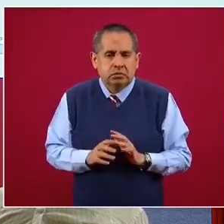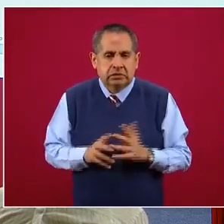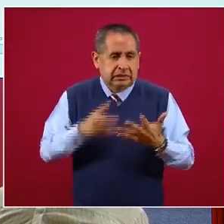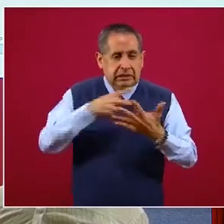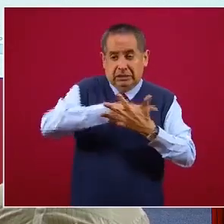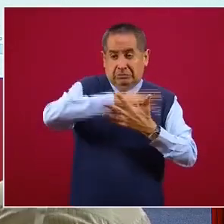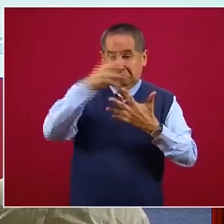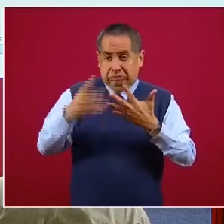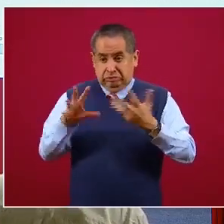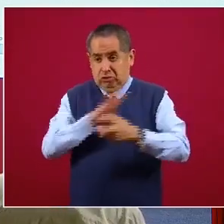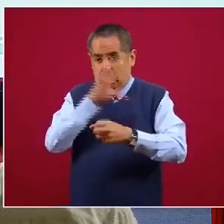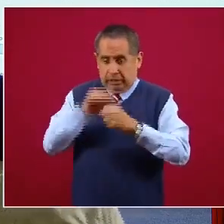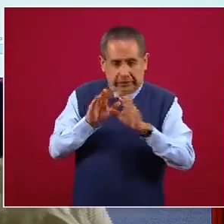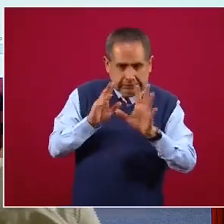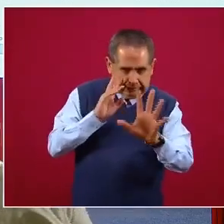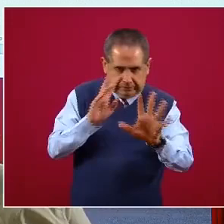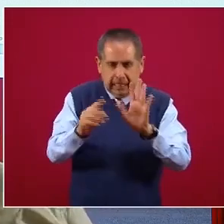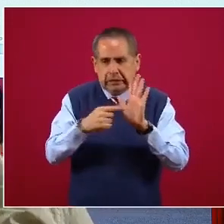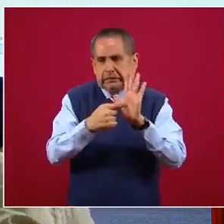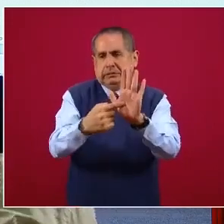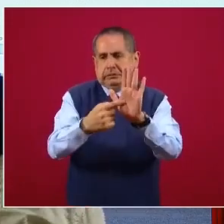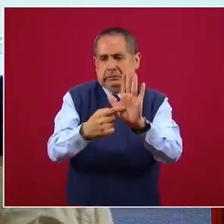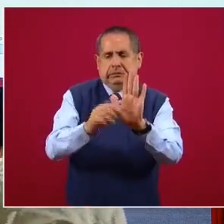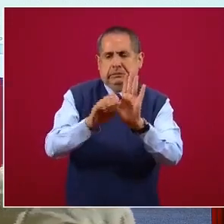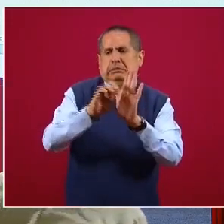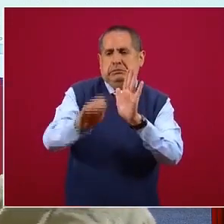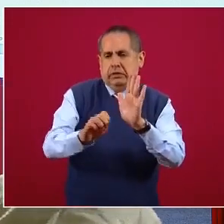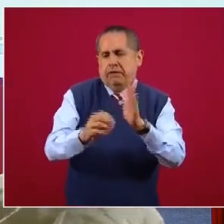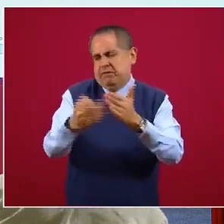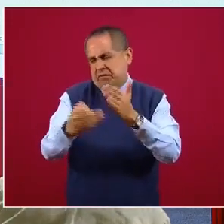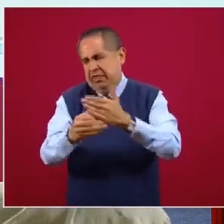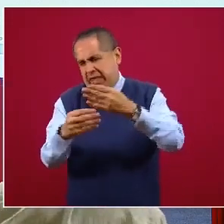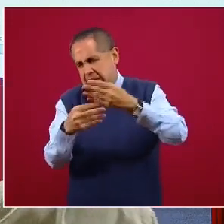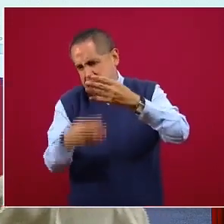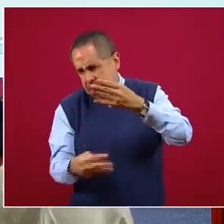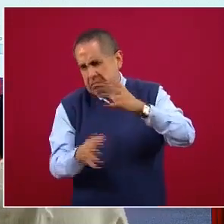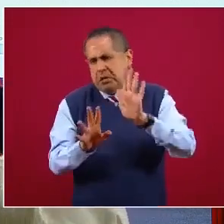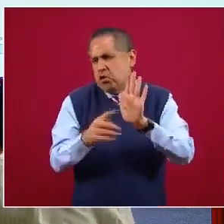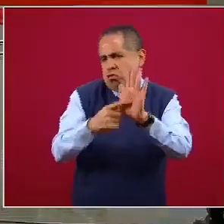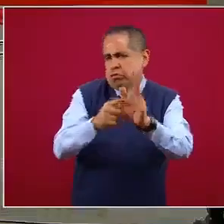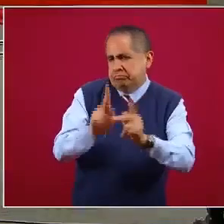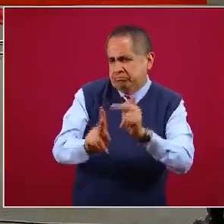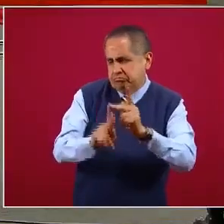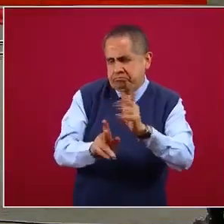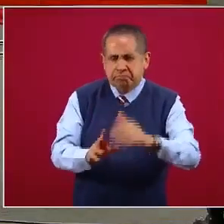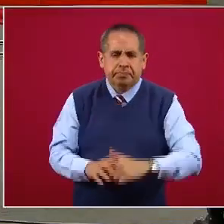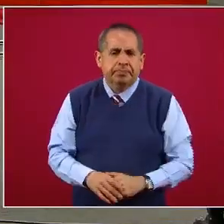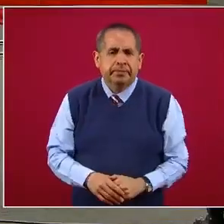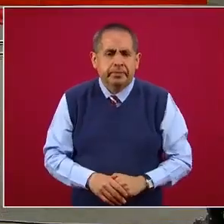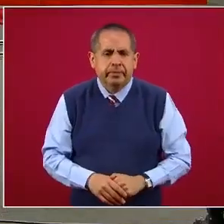saturar el gráfico, son las más representativas de acuerdo a la información. La siguiente.